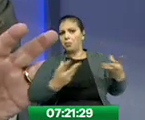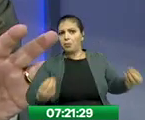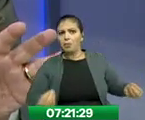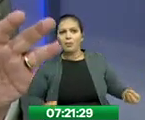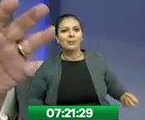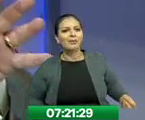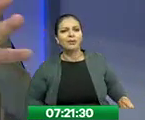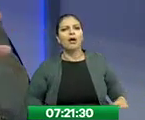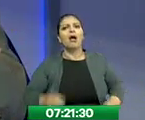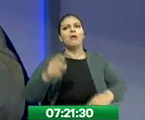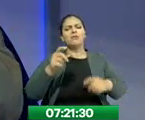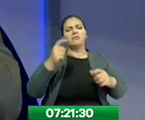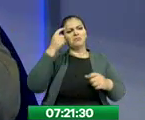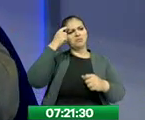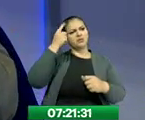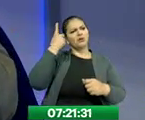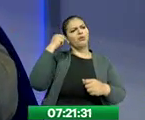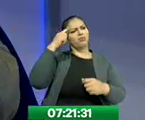expectativa, okay,